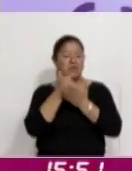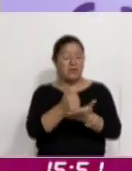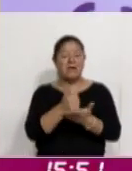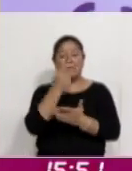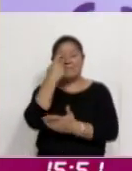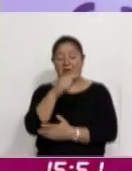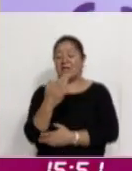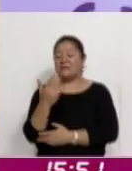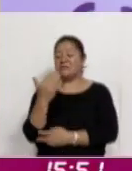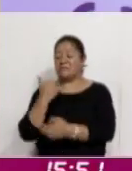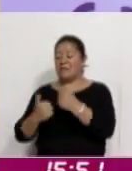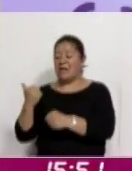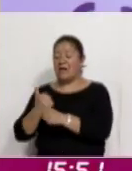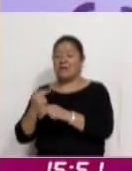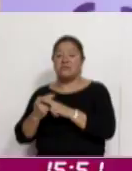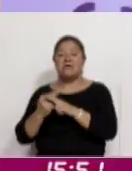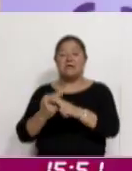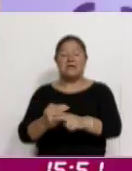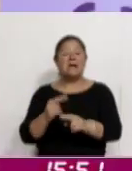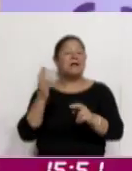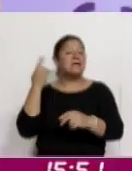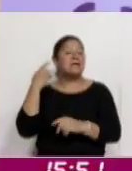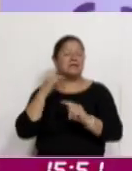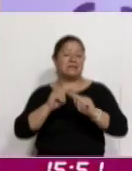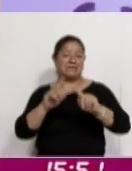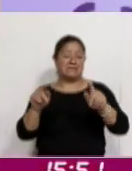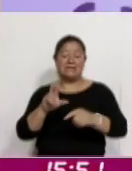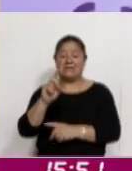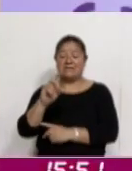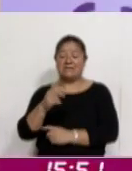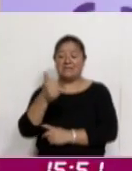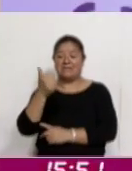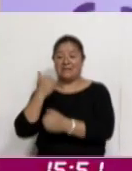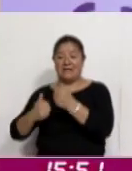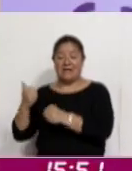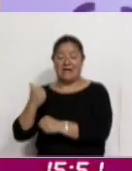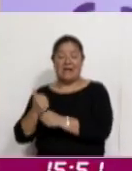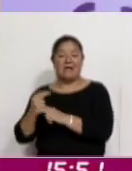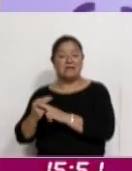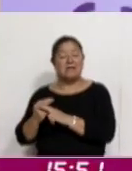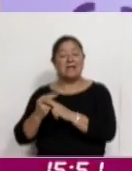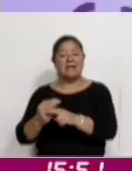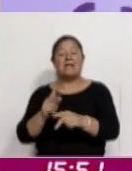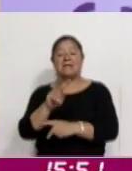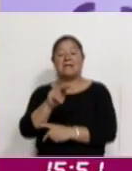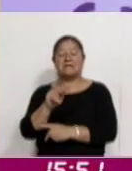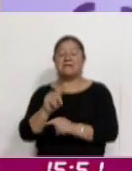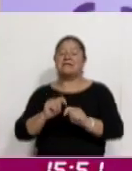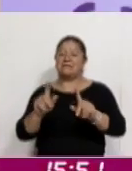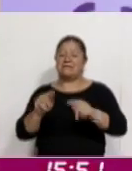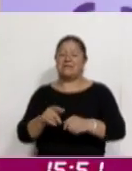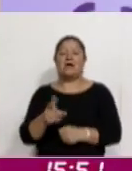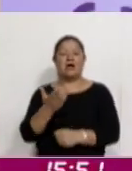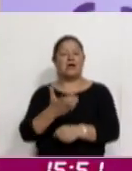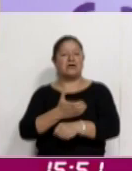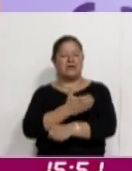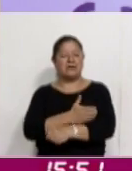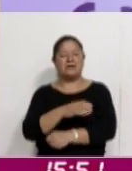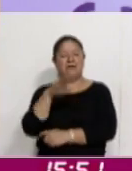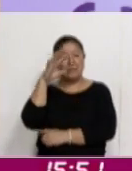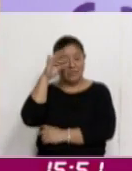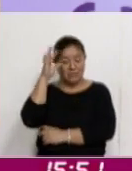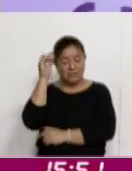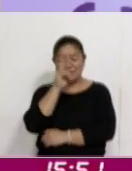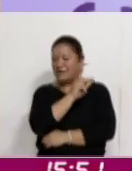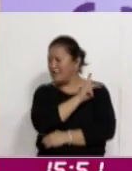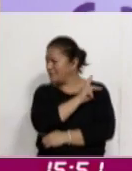Radio Tlaxcala y 36 años de la televisión tlaxcalteca, a todos los compañeros de Corasid, a todos los que